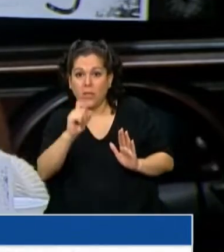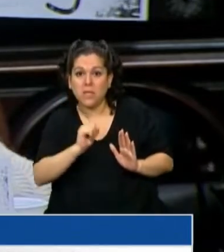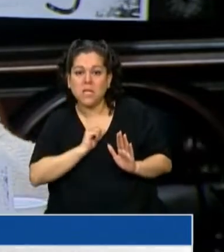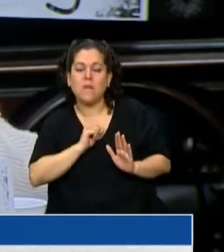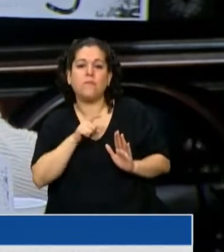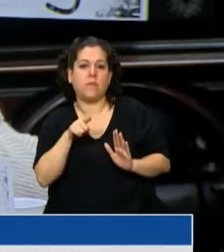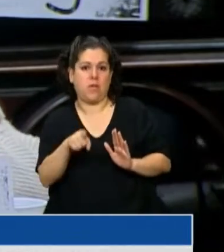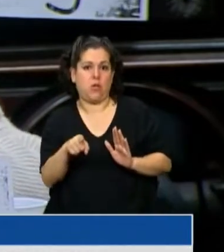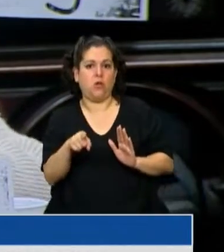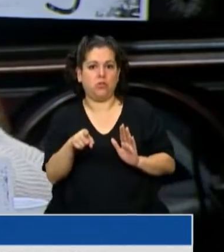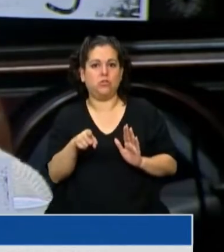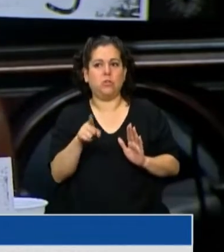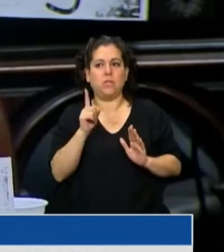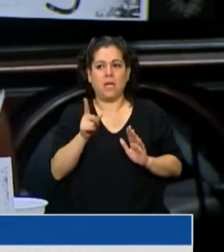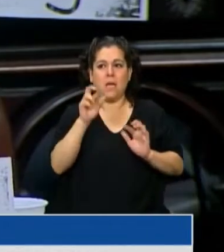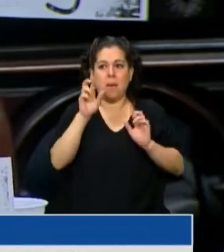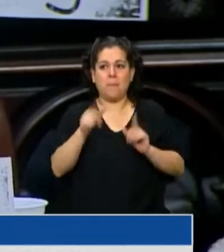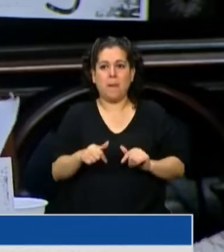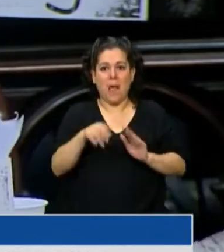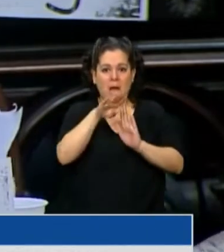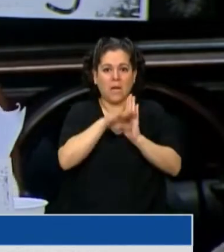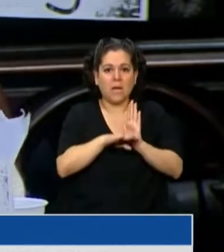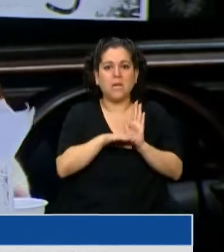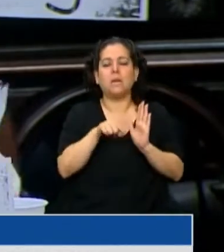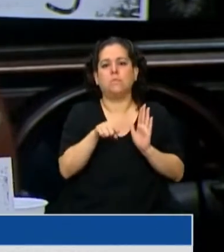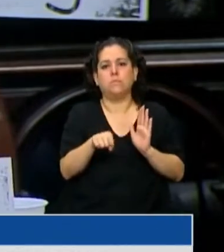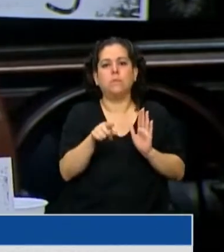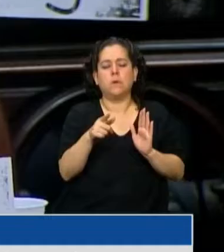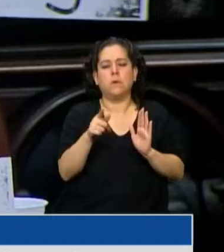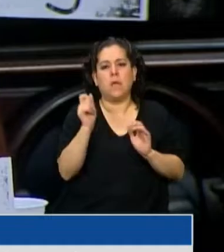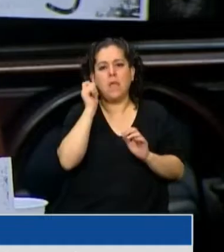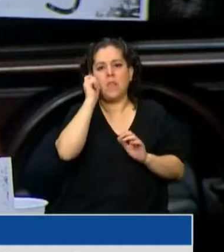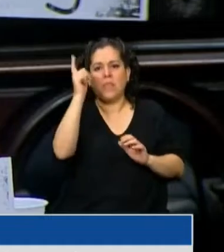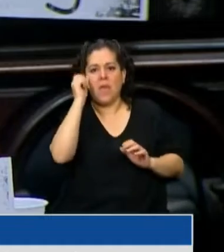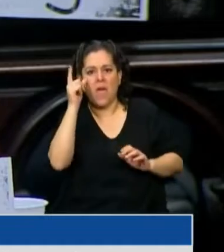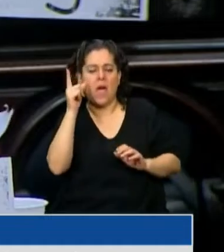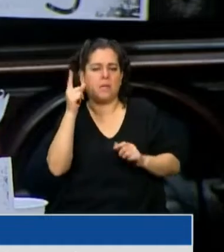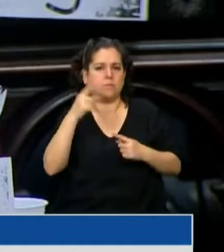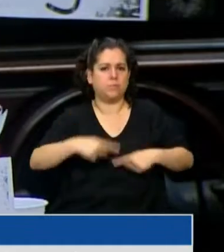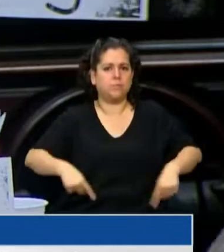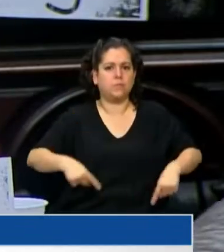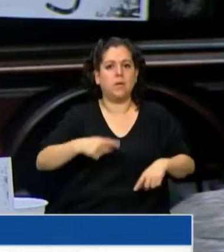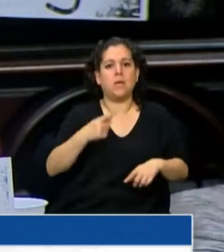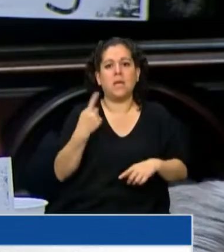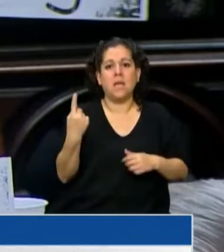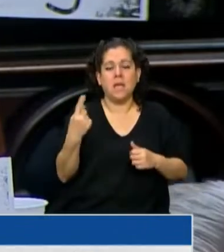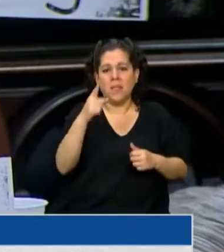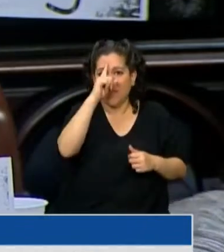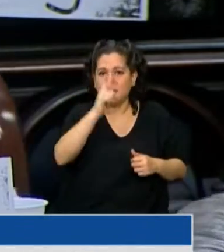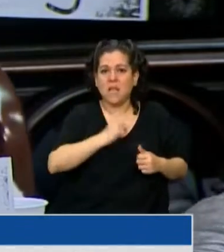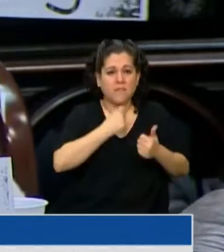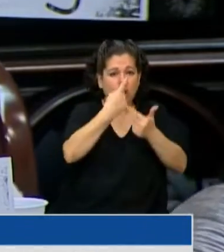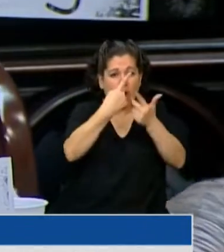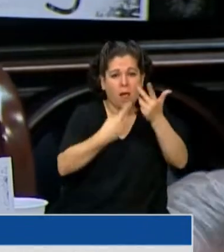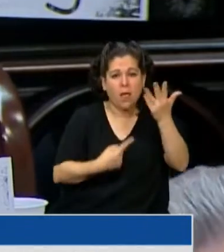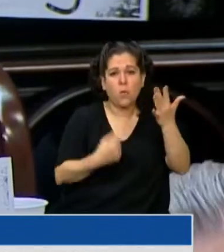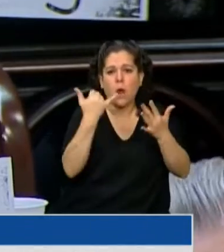esto rebate que este plan es simplemente ideas en abstracto. Cada desafío